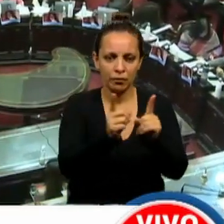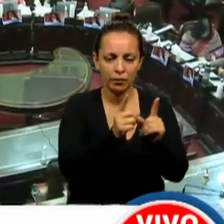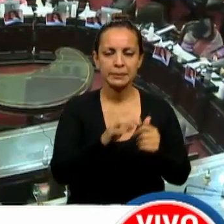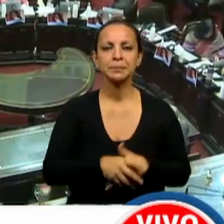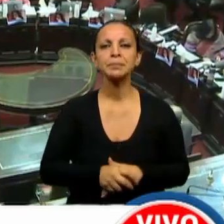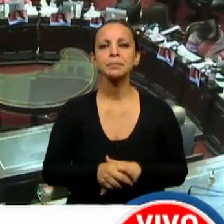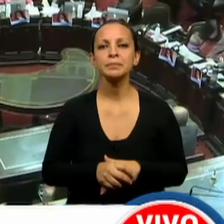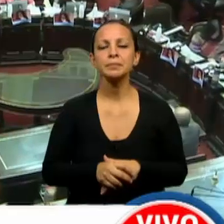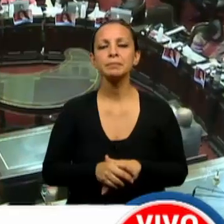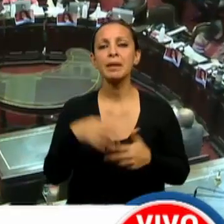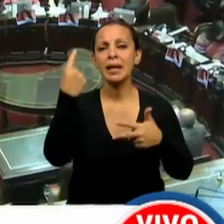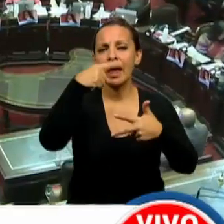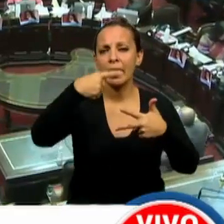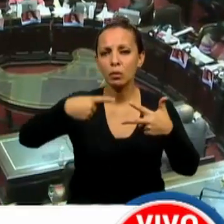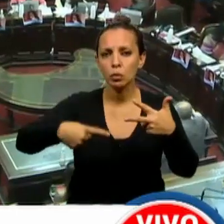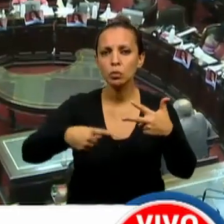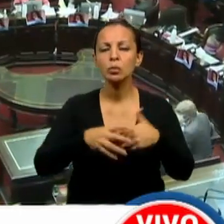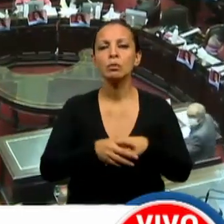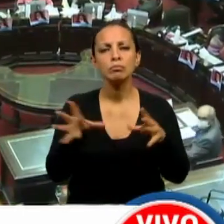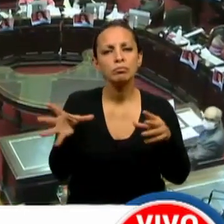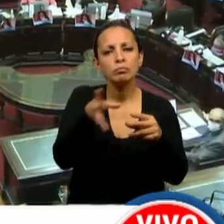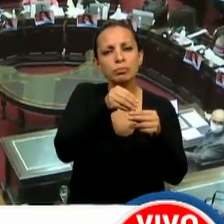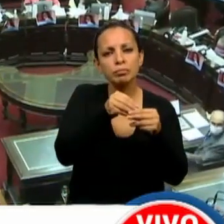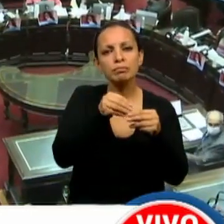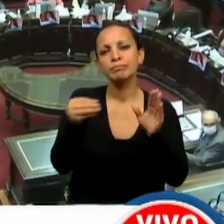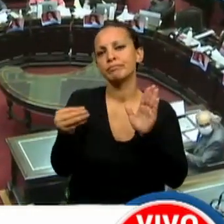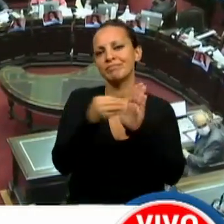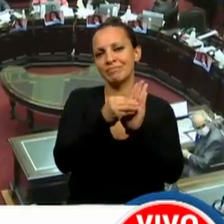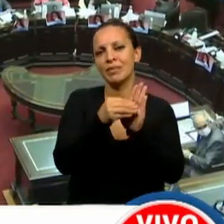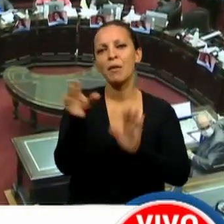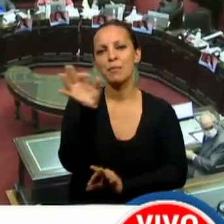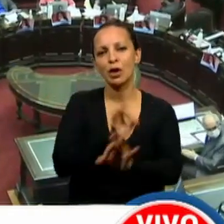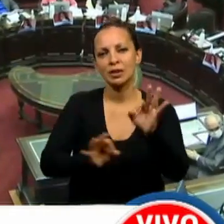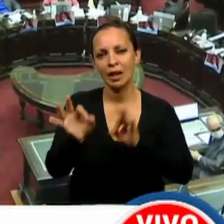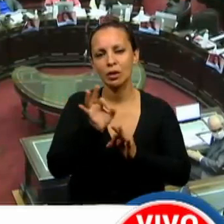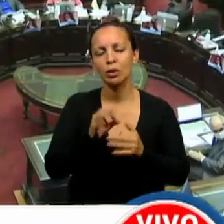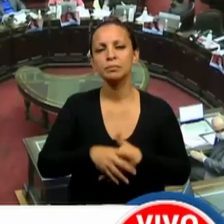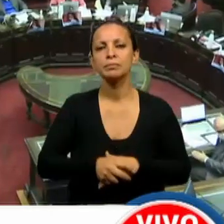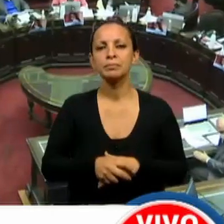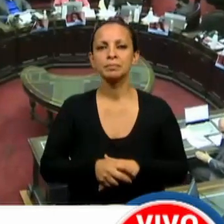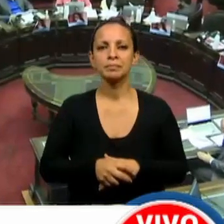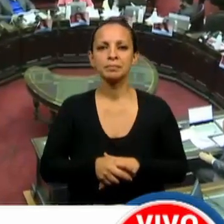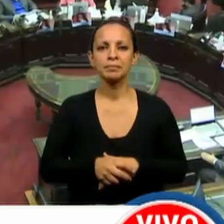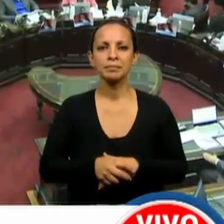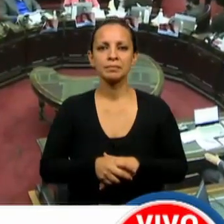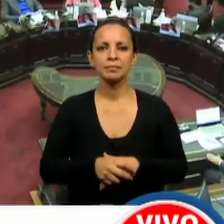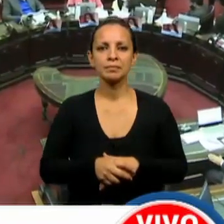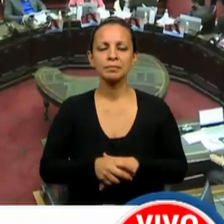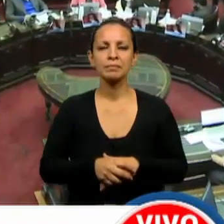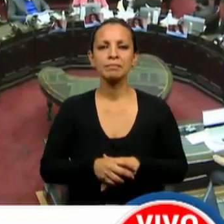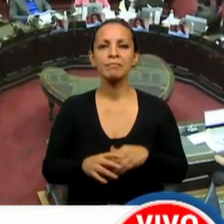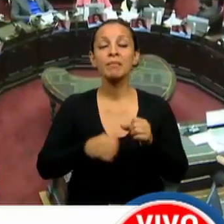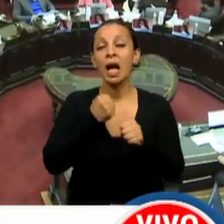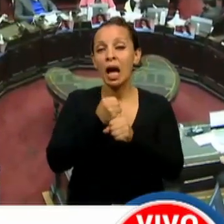Cada uno de los objetivos planteados conforman el espíritu del proyecto que hoy traemos. Hasta